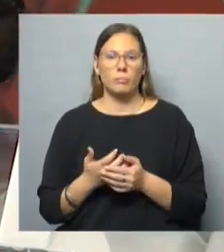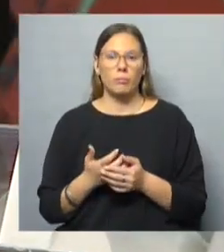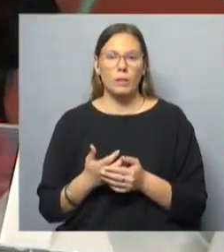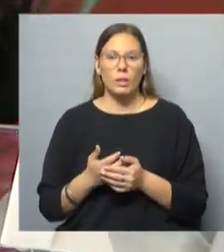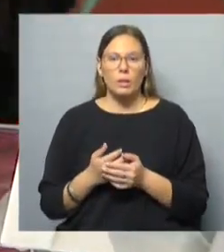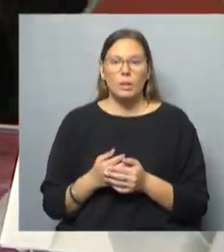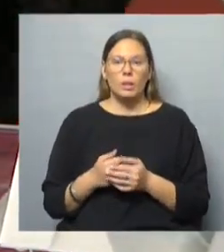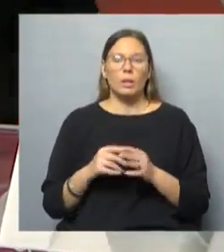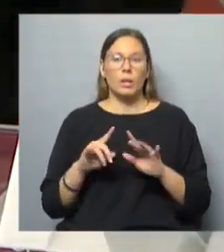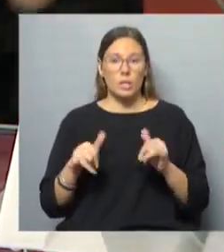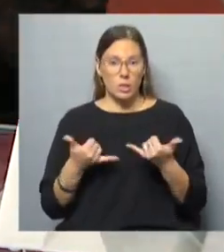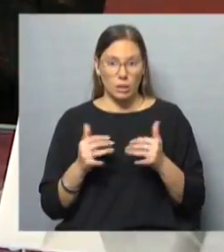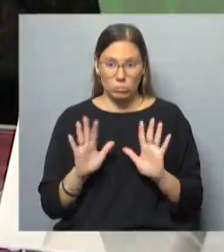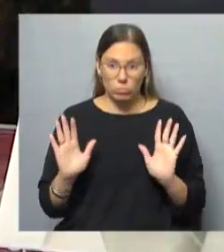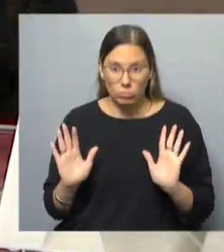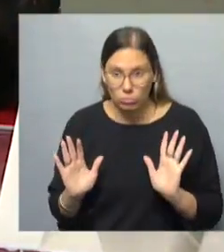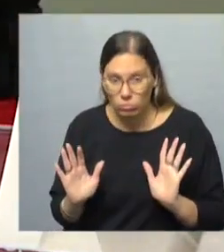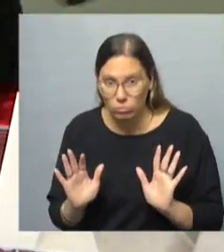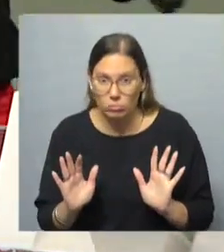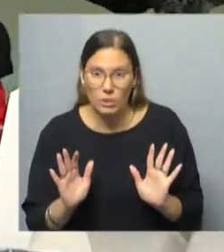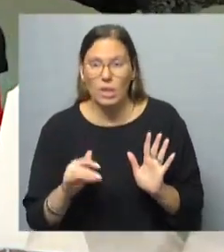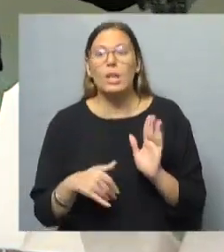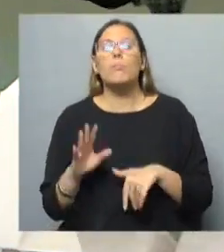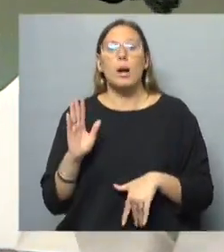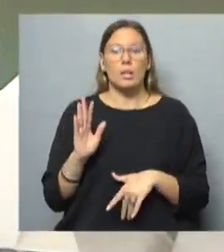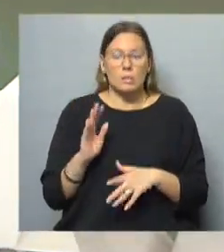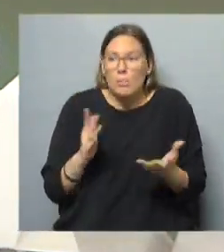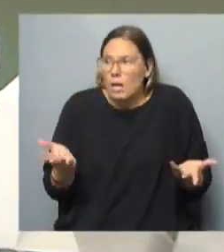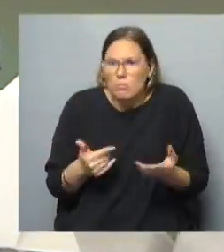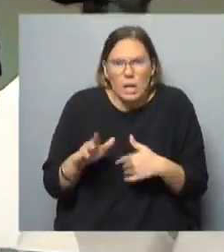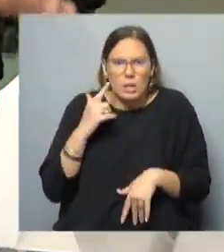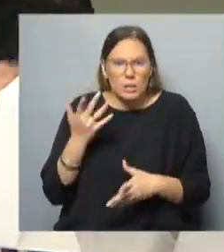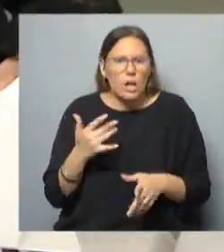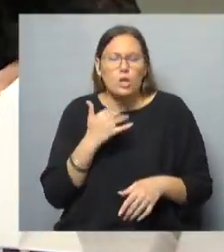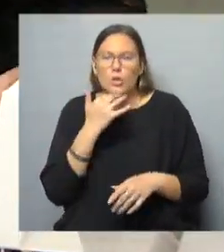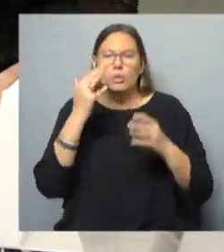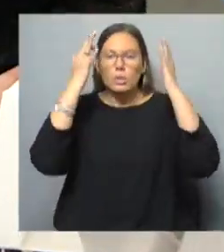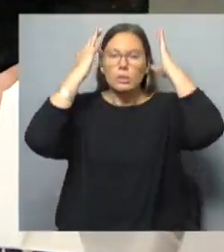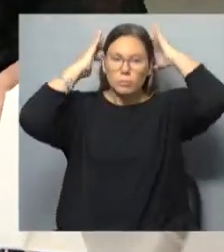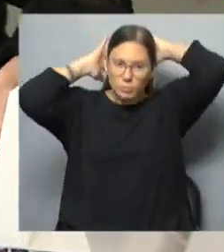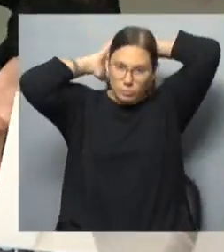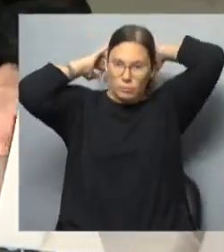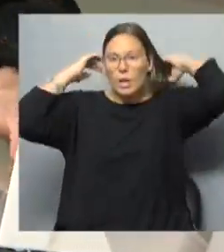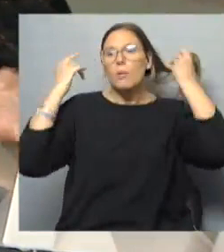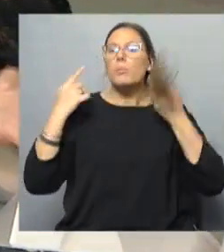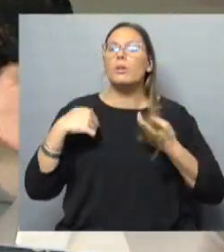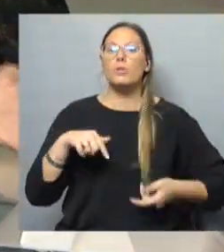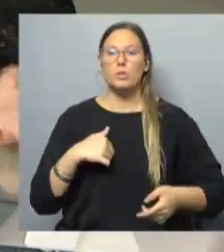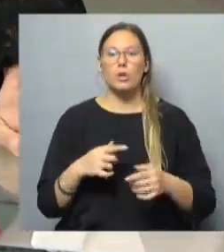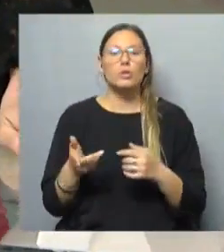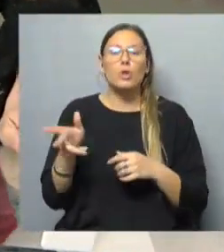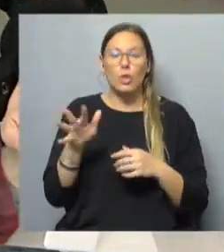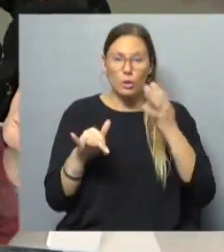bueno, ¿qué más? Ya está, ¿no? Me parece que ya dimos todo el contenido. ¿Qué más quieren, loco? No sé, yo no sé, pero yo a mi manera, cada